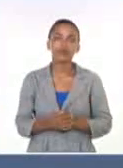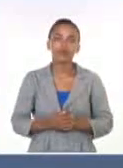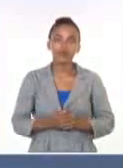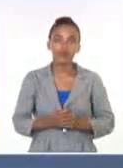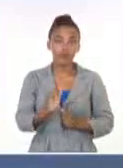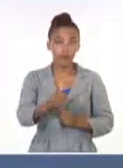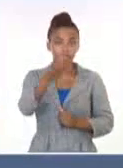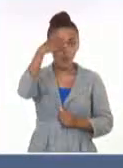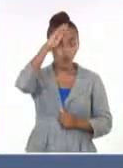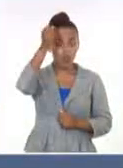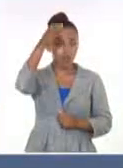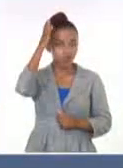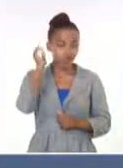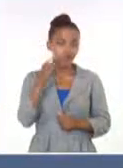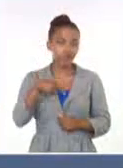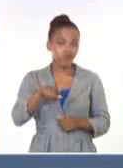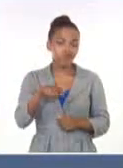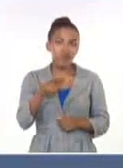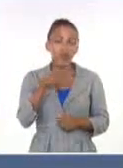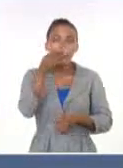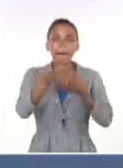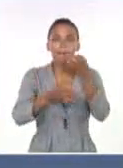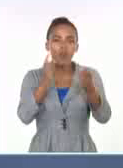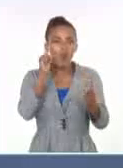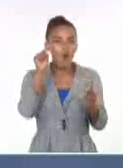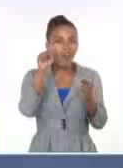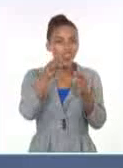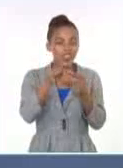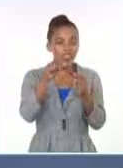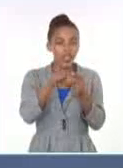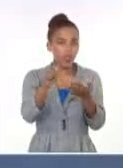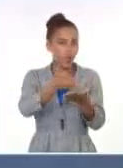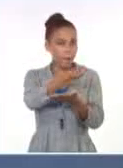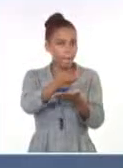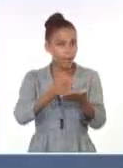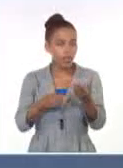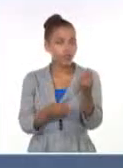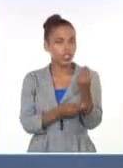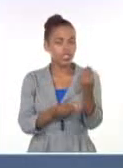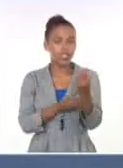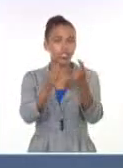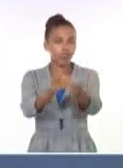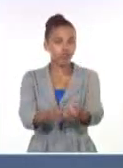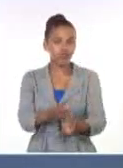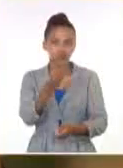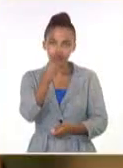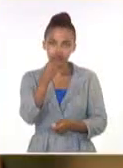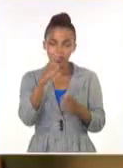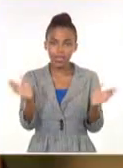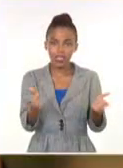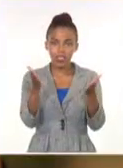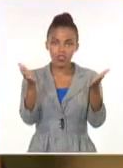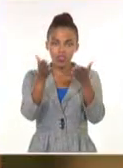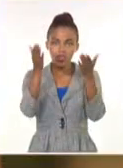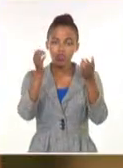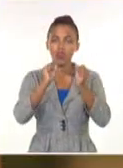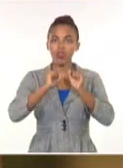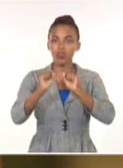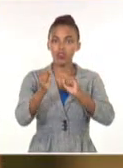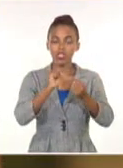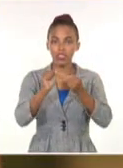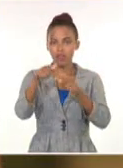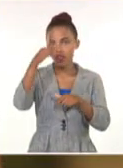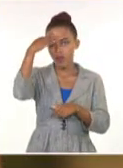expuso los objetivos de las acciones encaminadas a fortalecer la producción agrícola y el desarrollo sostenible en el país. Al fortalecer